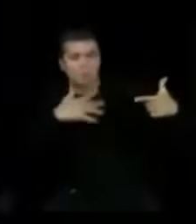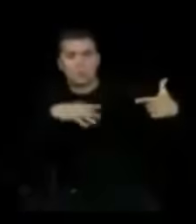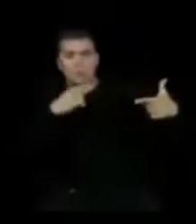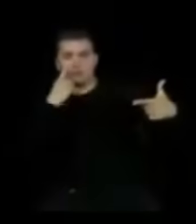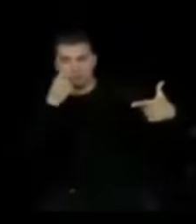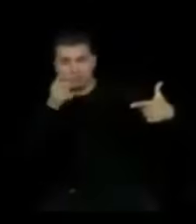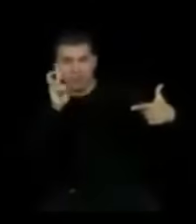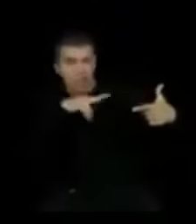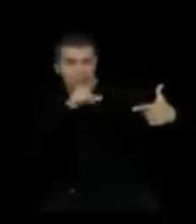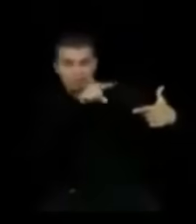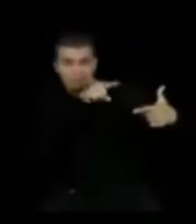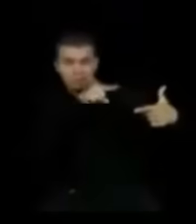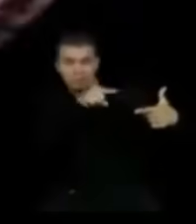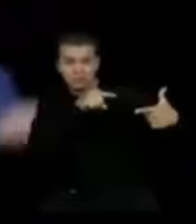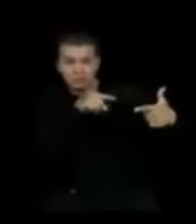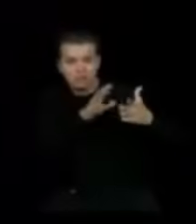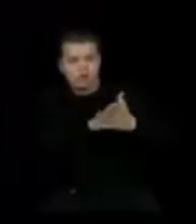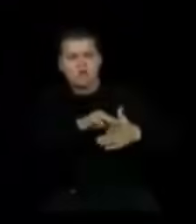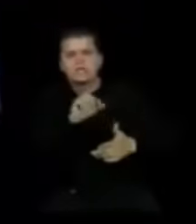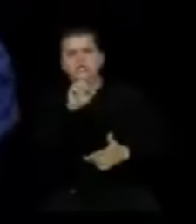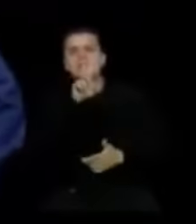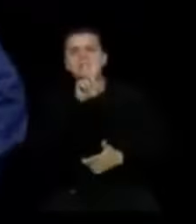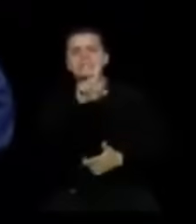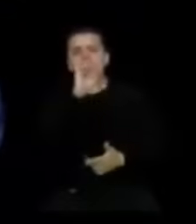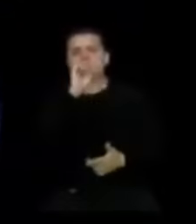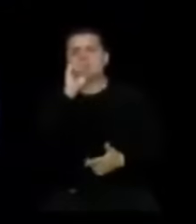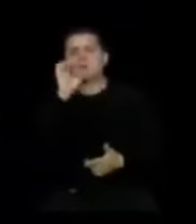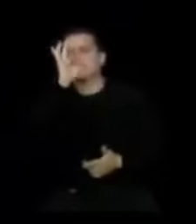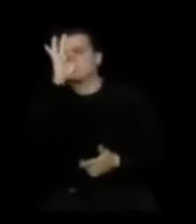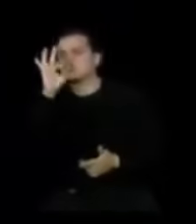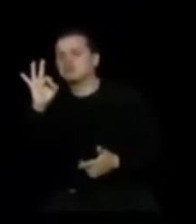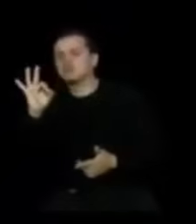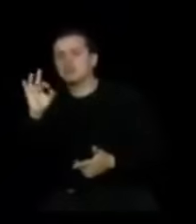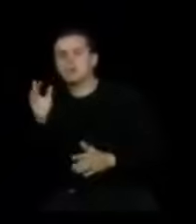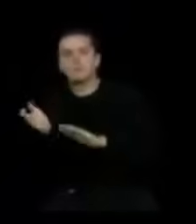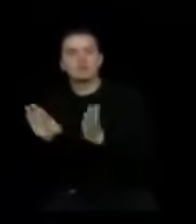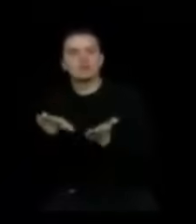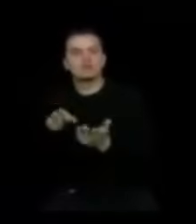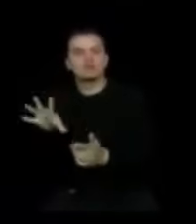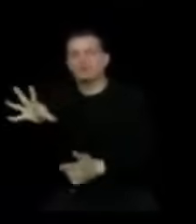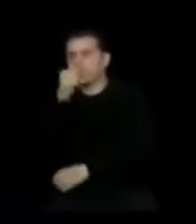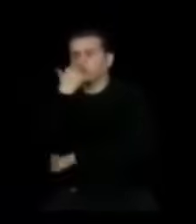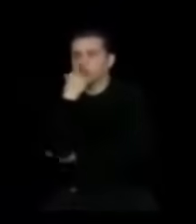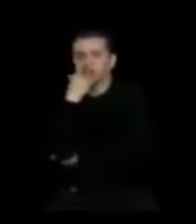100% de las personas se han muerto.